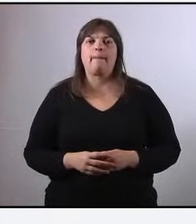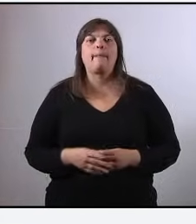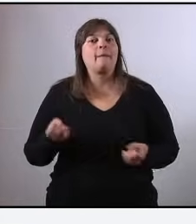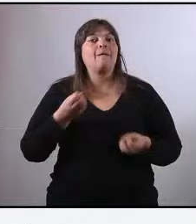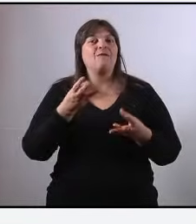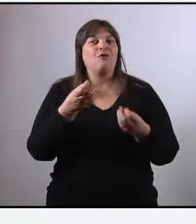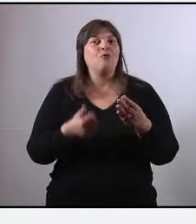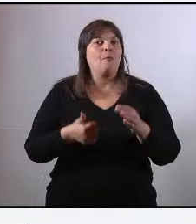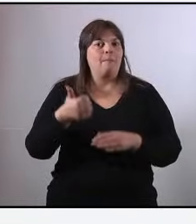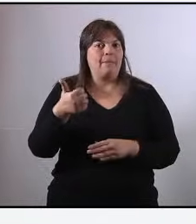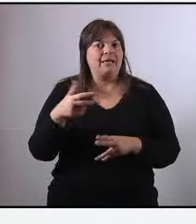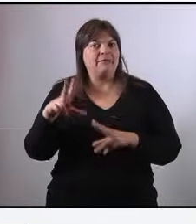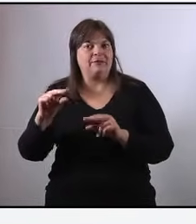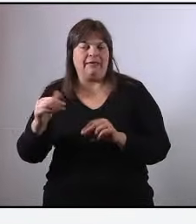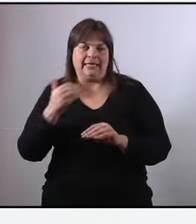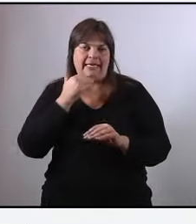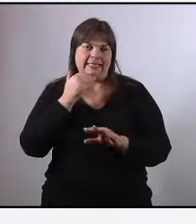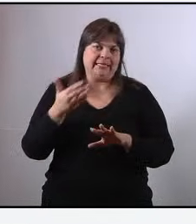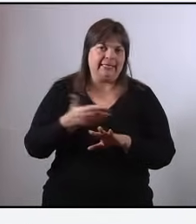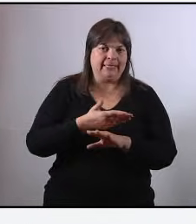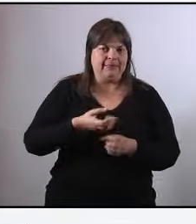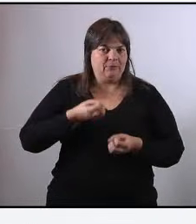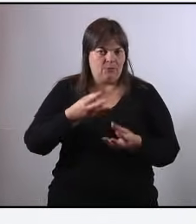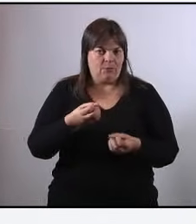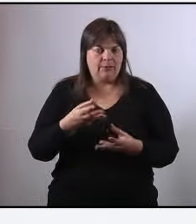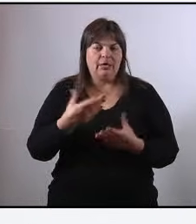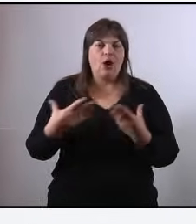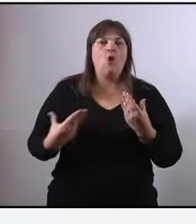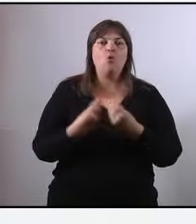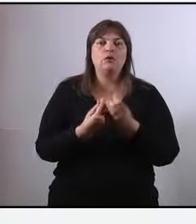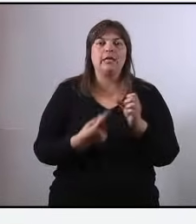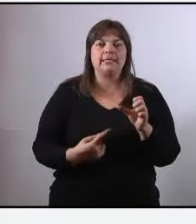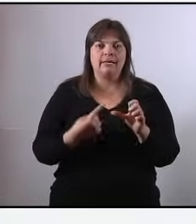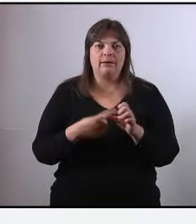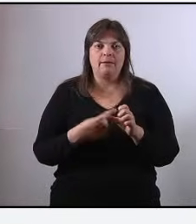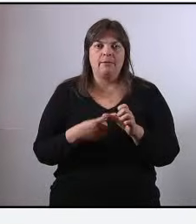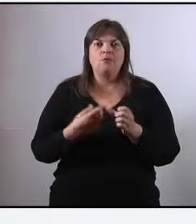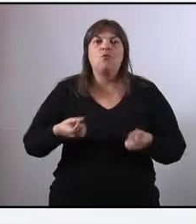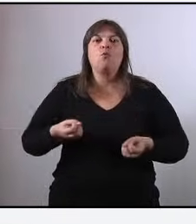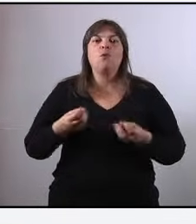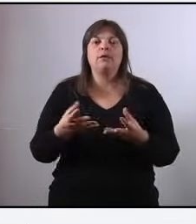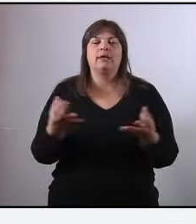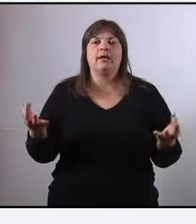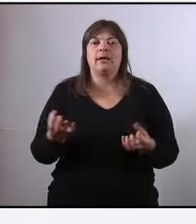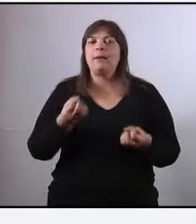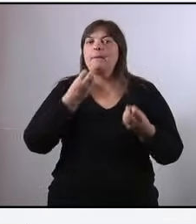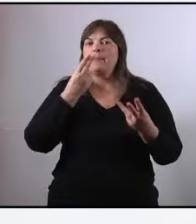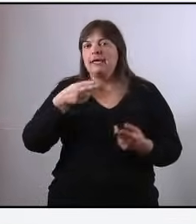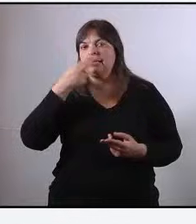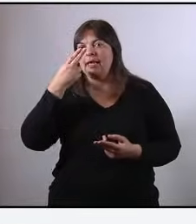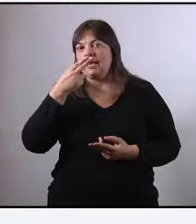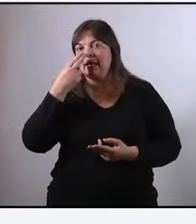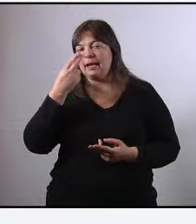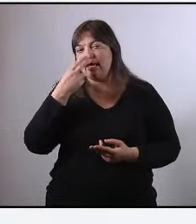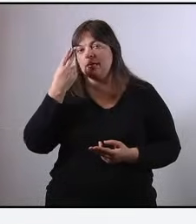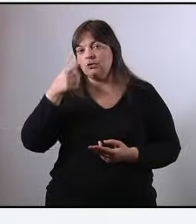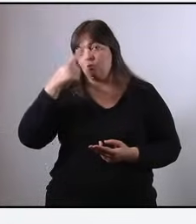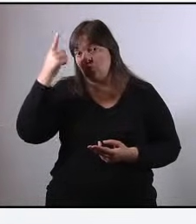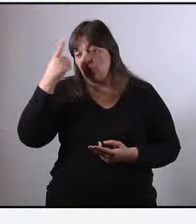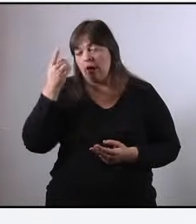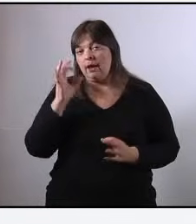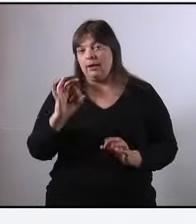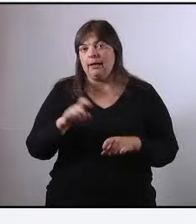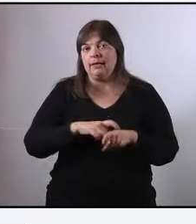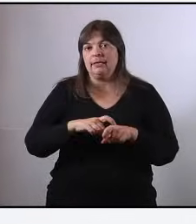más antes de terminar. La Junta de Extremadura ha declarado bien de interés cultural con la categoría